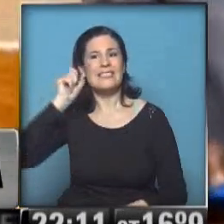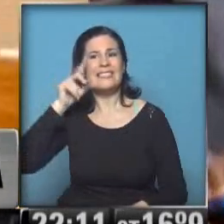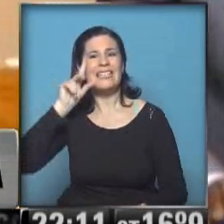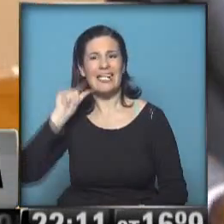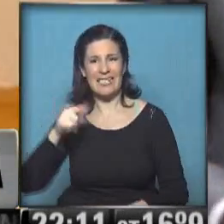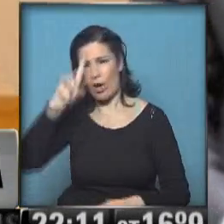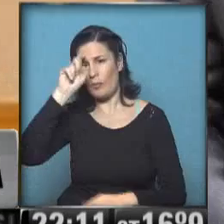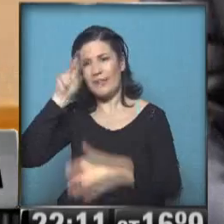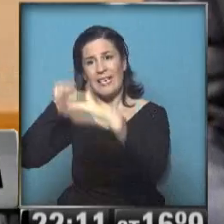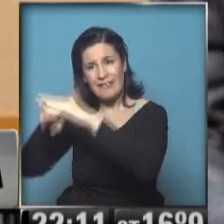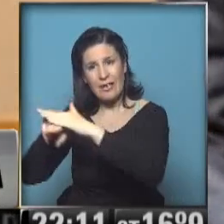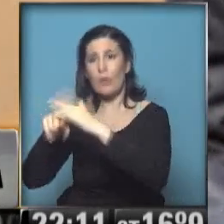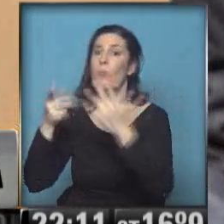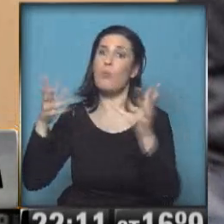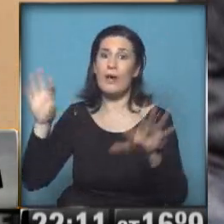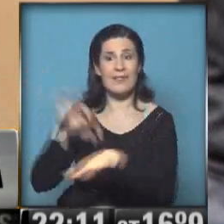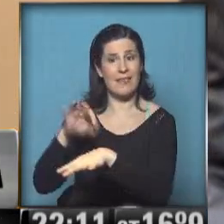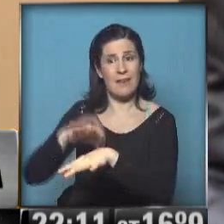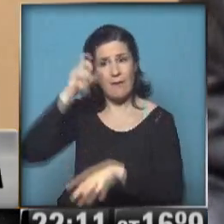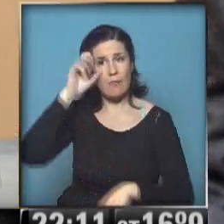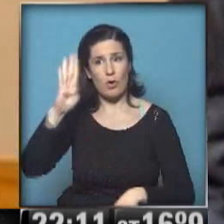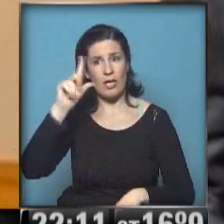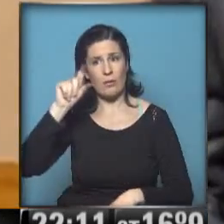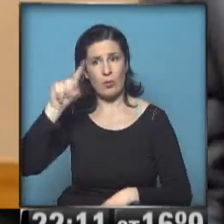Washington con síntomas de la enfermedad